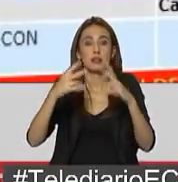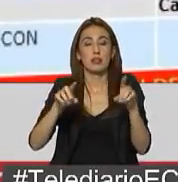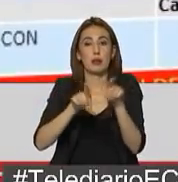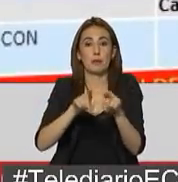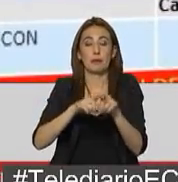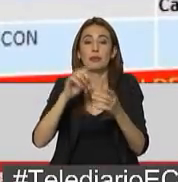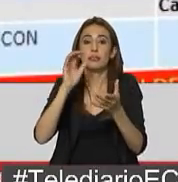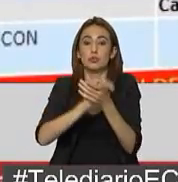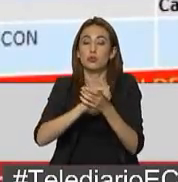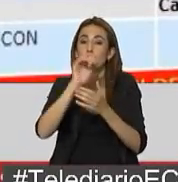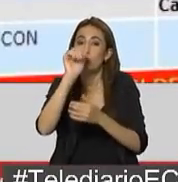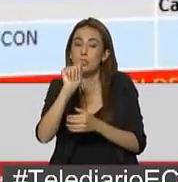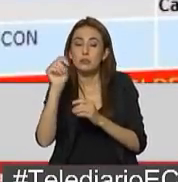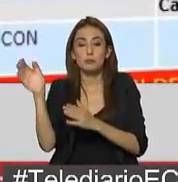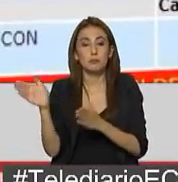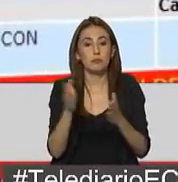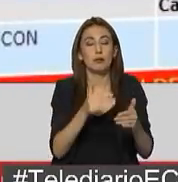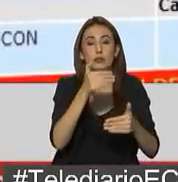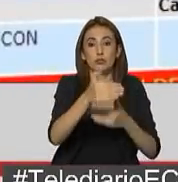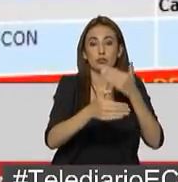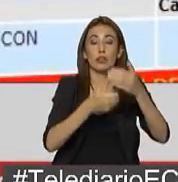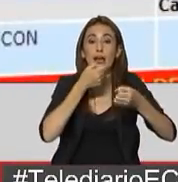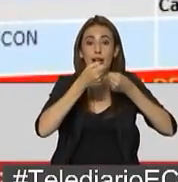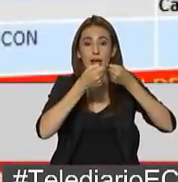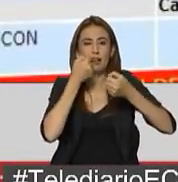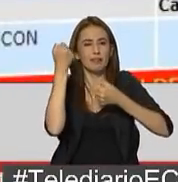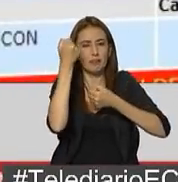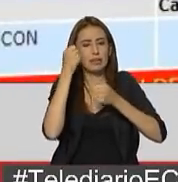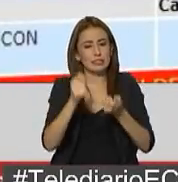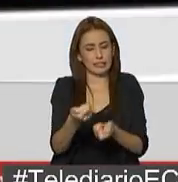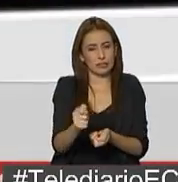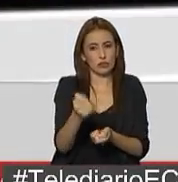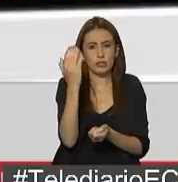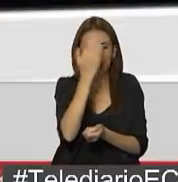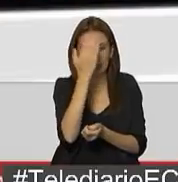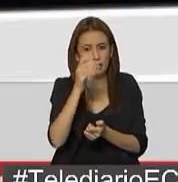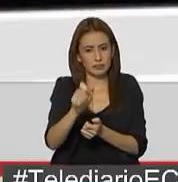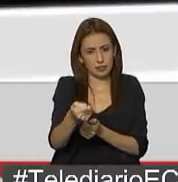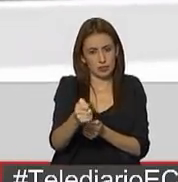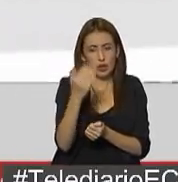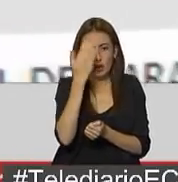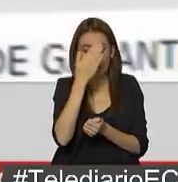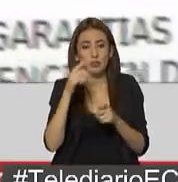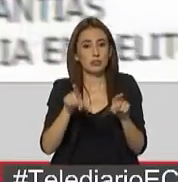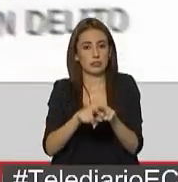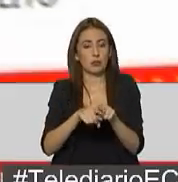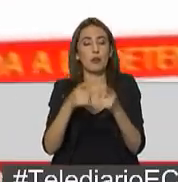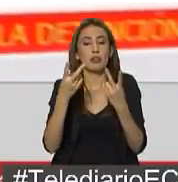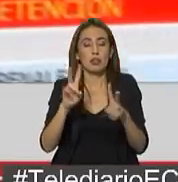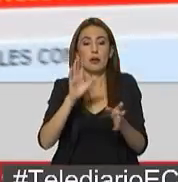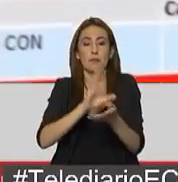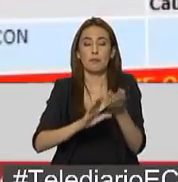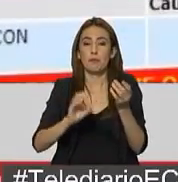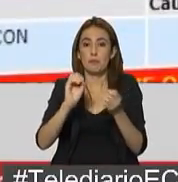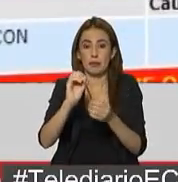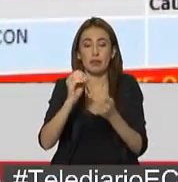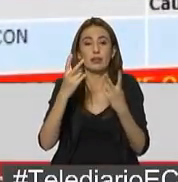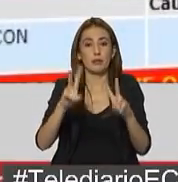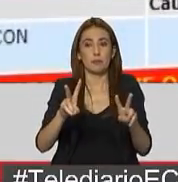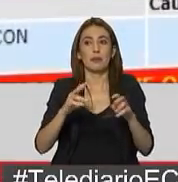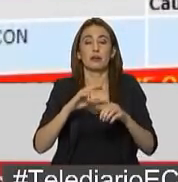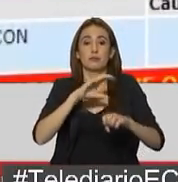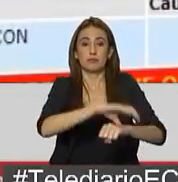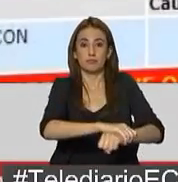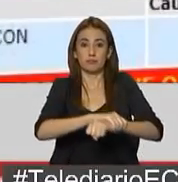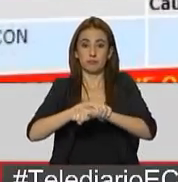su esposa, la ex legisladora y conductora de televisión Gabriela Pazmiño Pino, así como para su hermano menor, Michel Bucaram. Junto